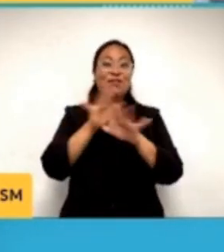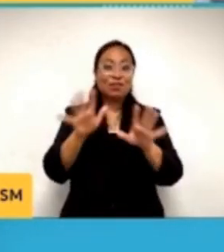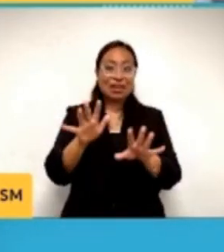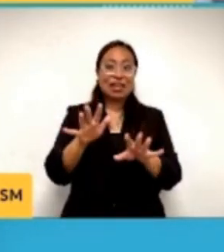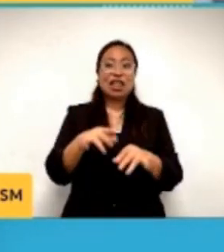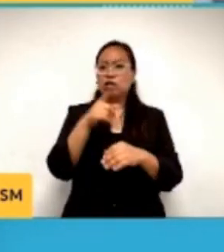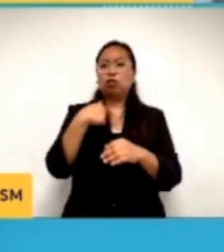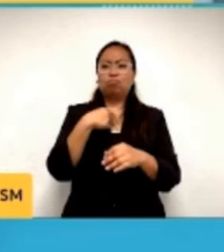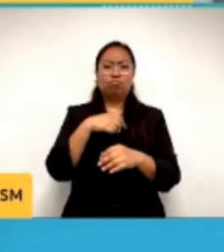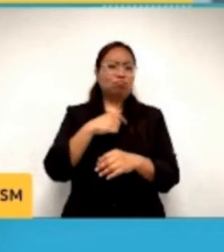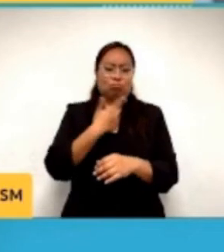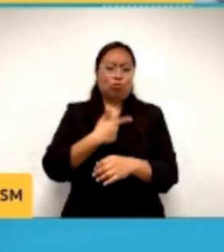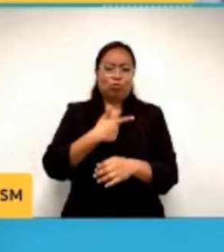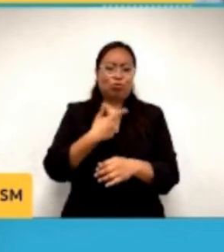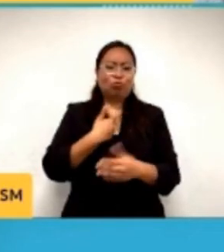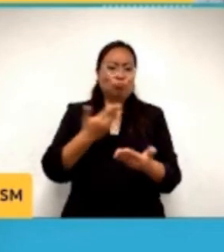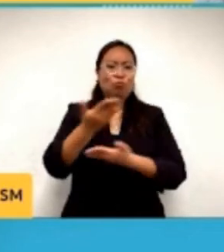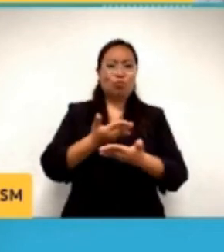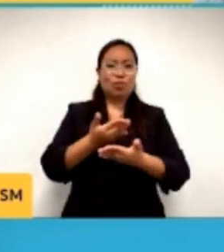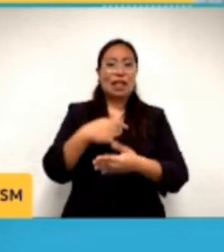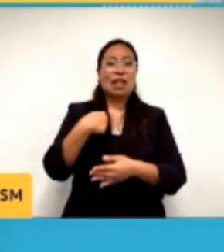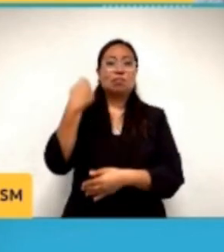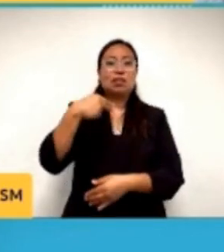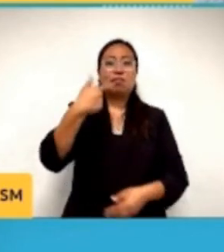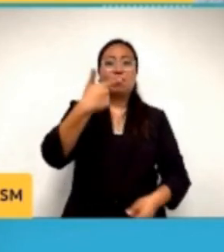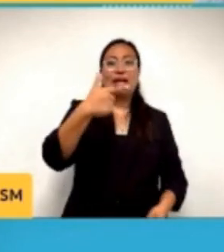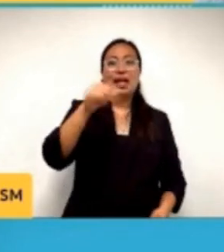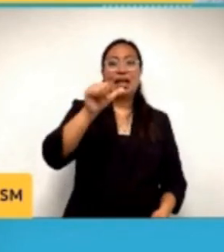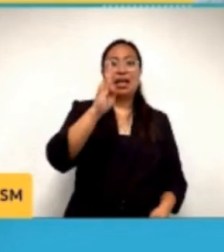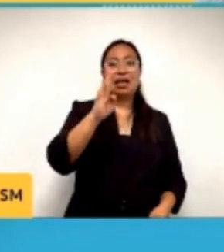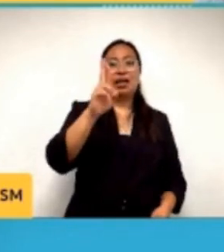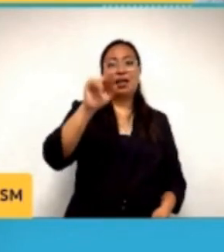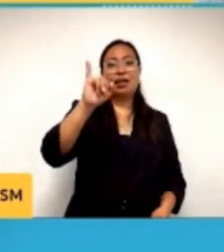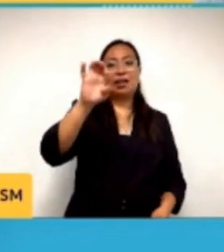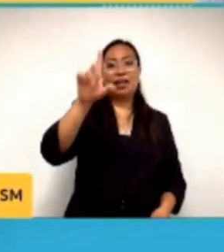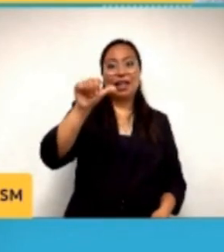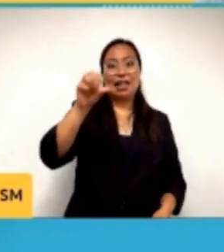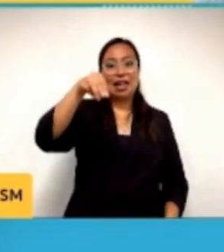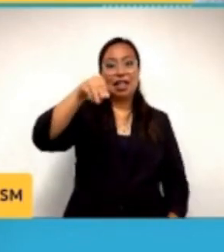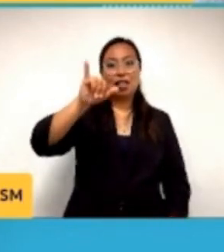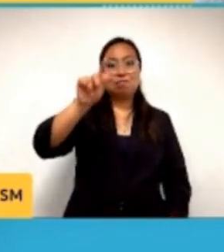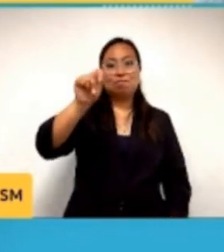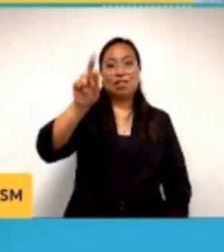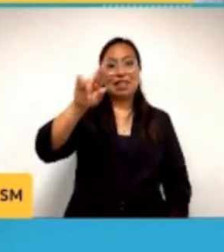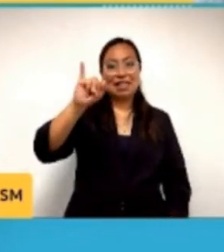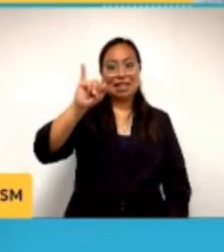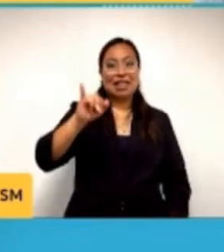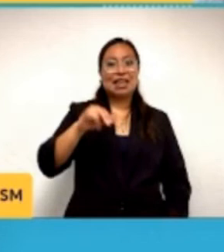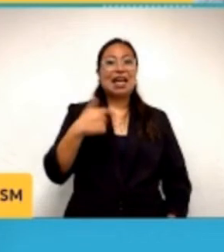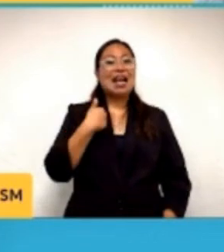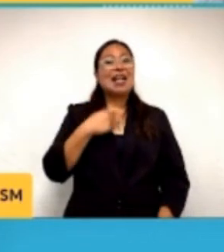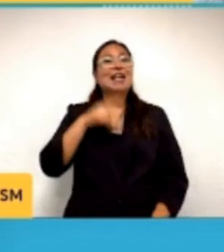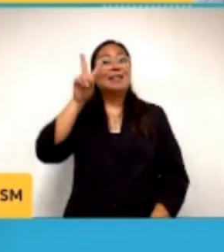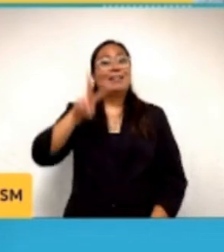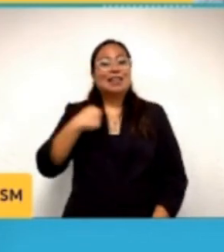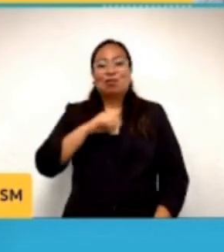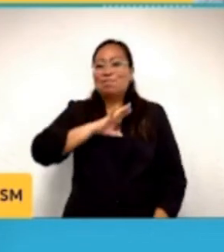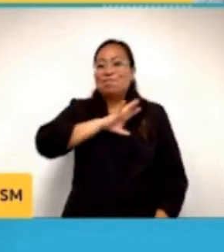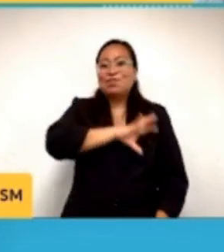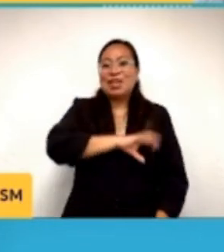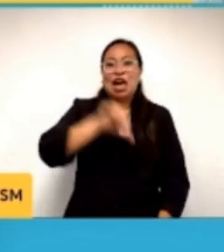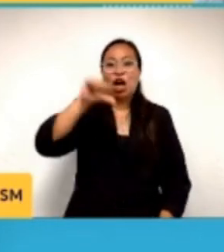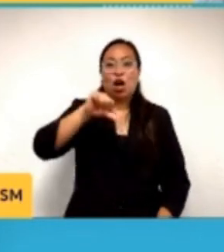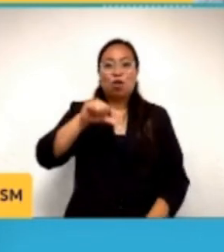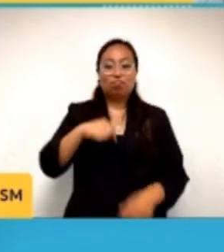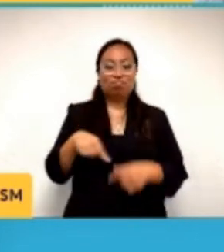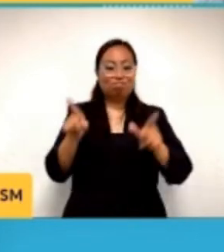gusto te lo paso. Mi nombre es Gabriela Mitre, ha sido un verdadero placer estar con ustedes este ratito.